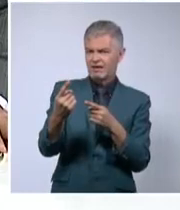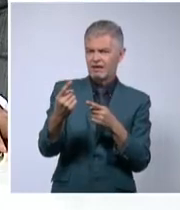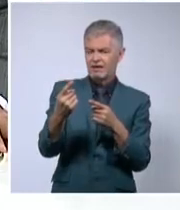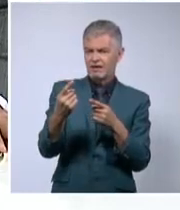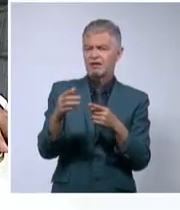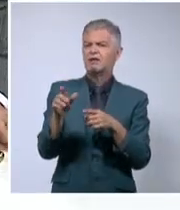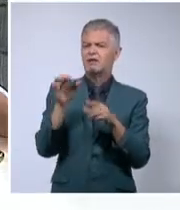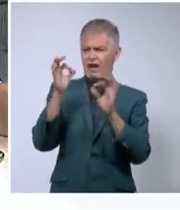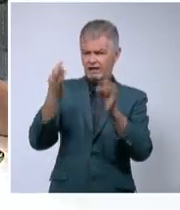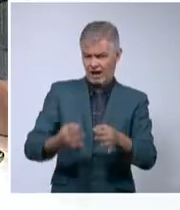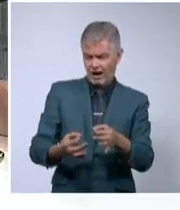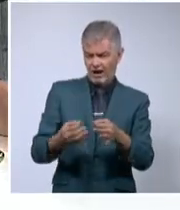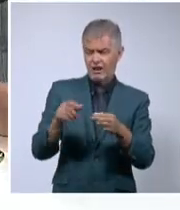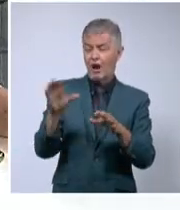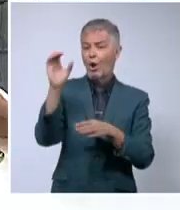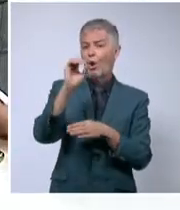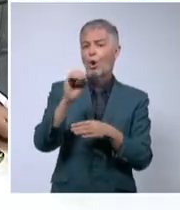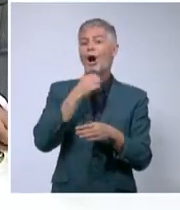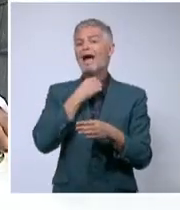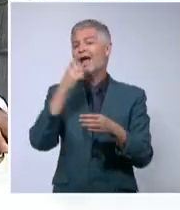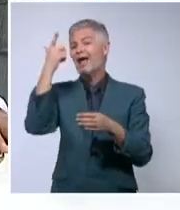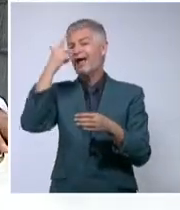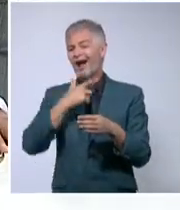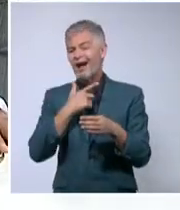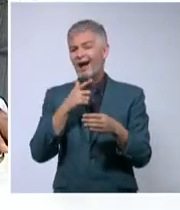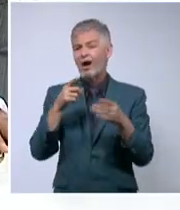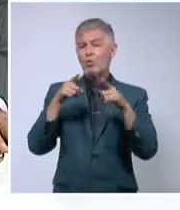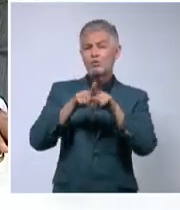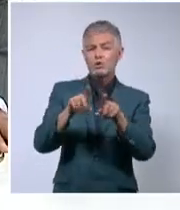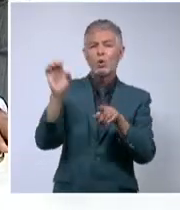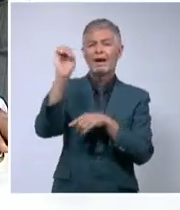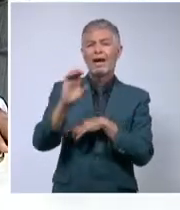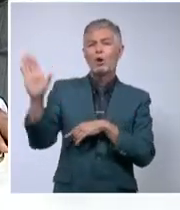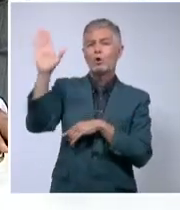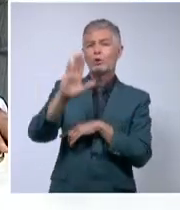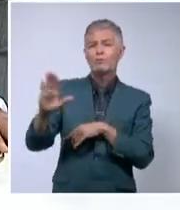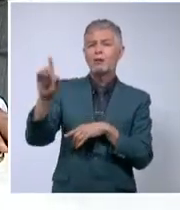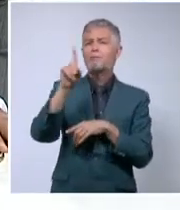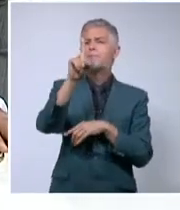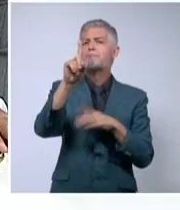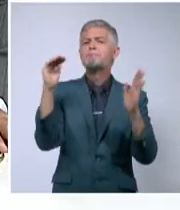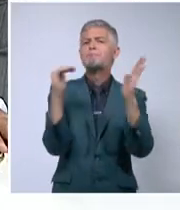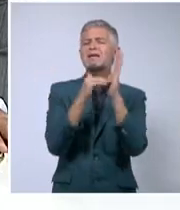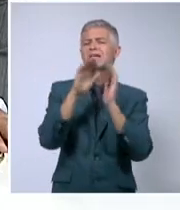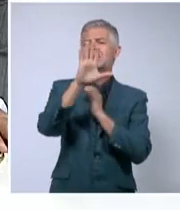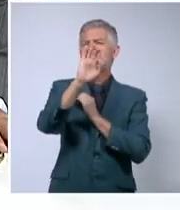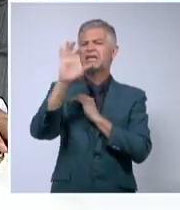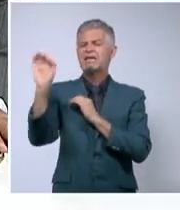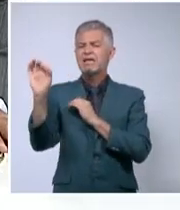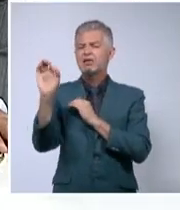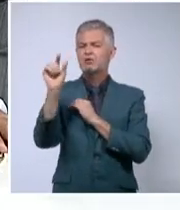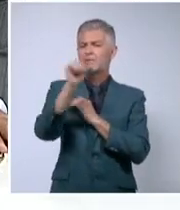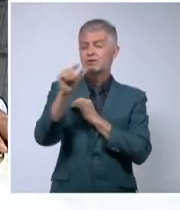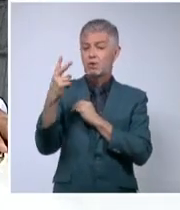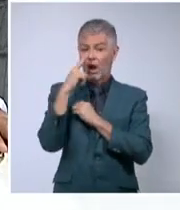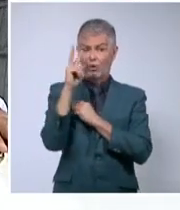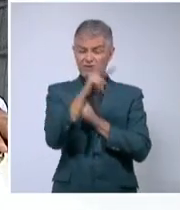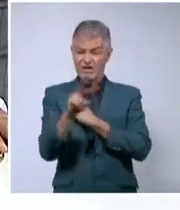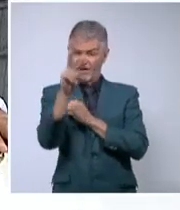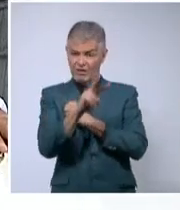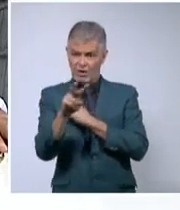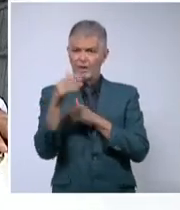Unión Europea. ¿Se esperaba otra cosa? Más de 1.500 observadores internacionales estuvieron